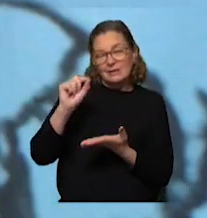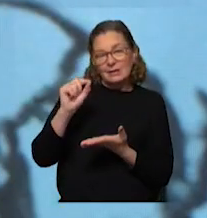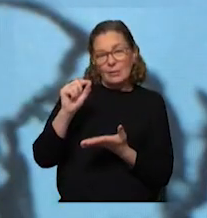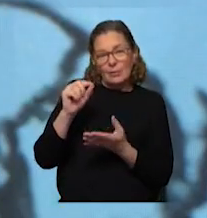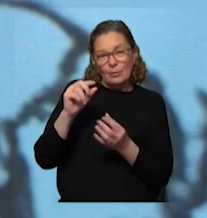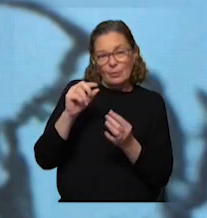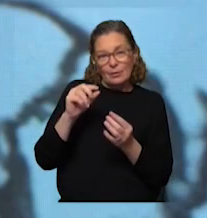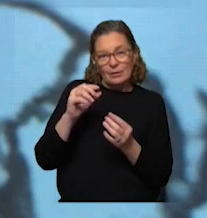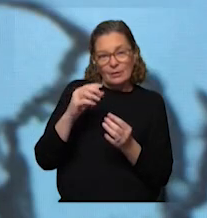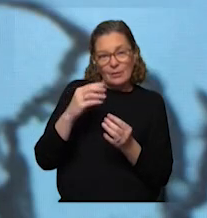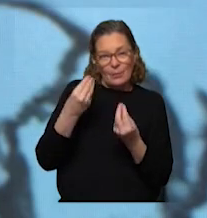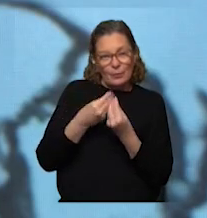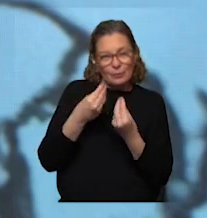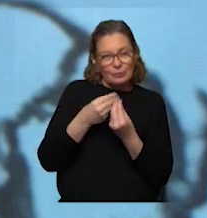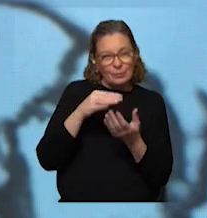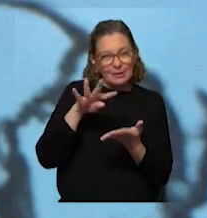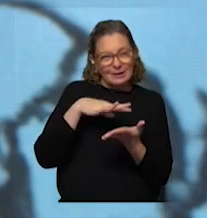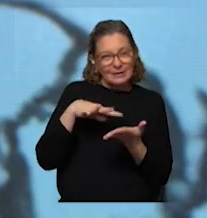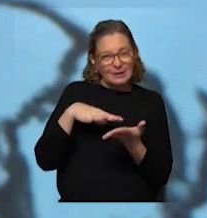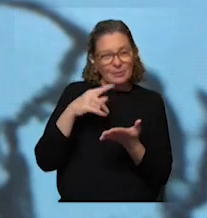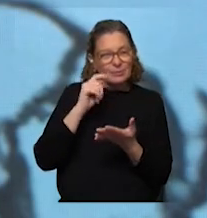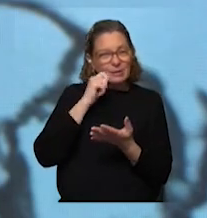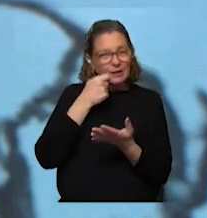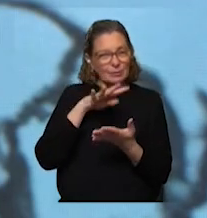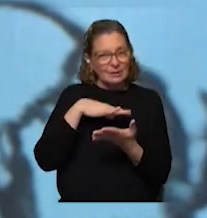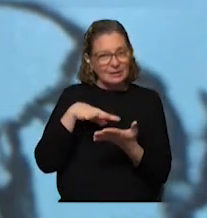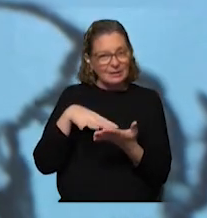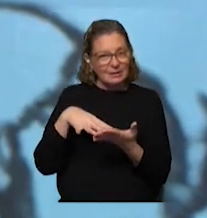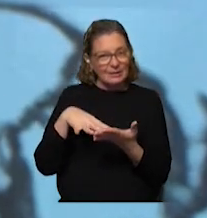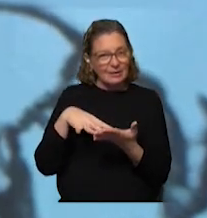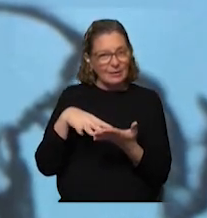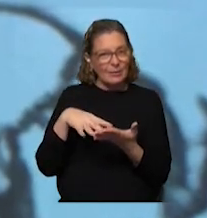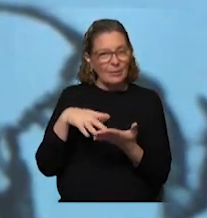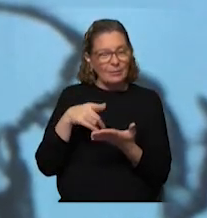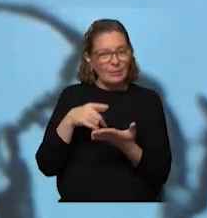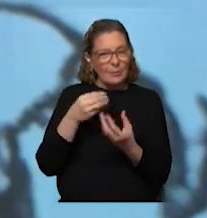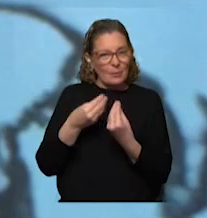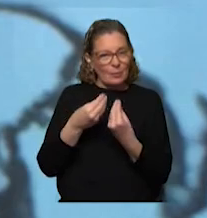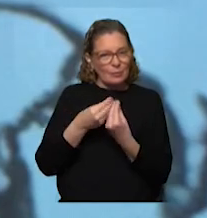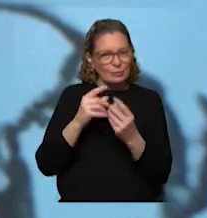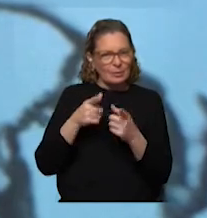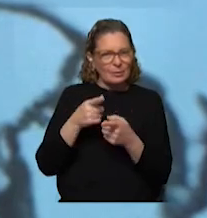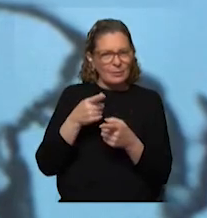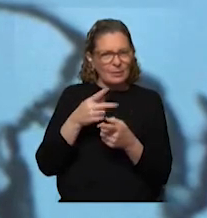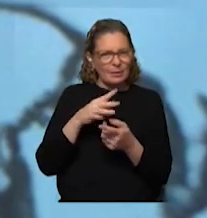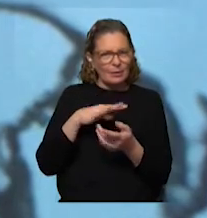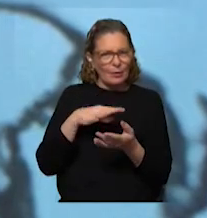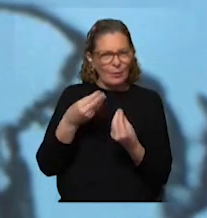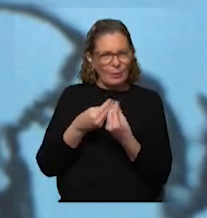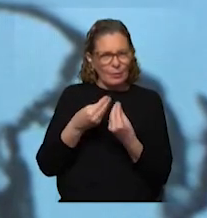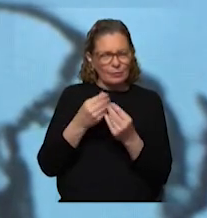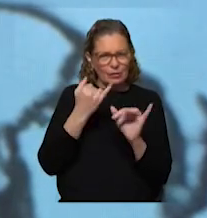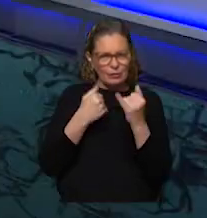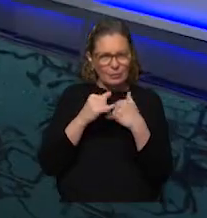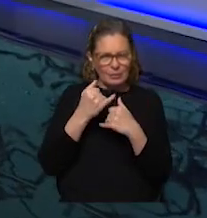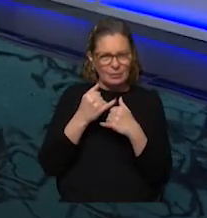guiño está lleno de guiños a lectores porque a mí me gusta tener lectores y lectoras activos viste de hecho me pasó mucho también decían pa tiene como mucha información